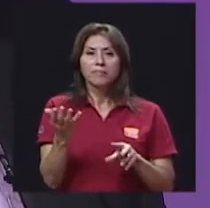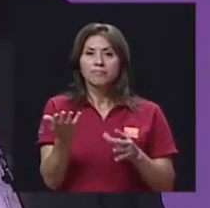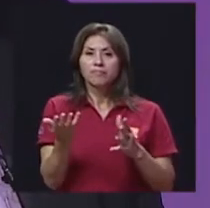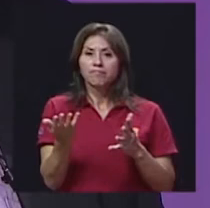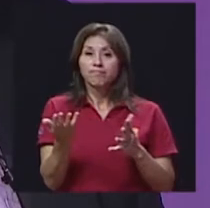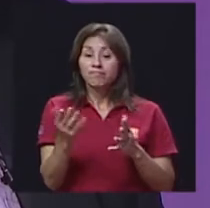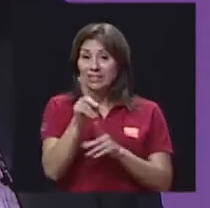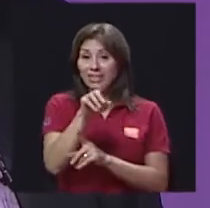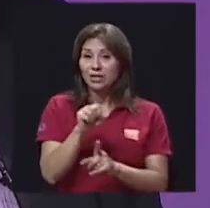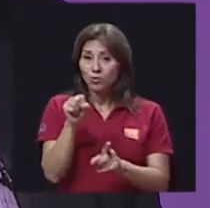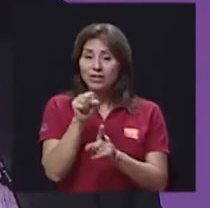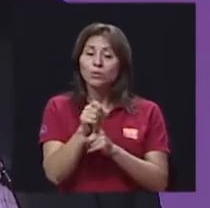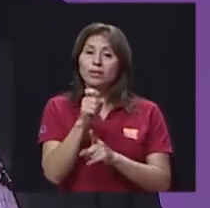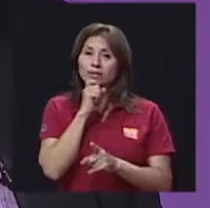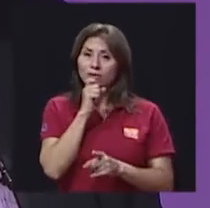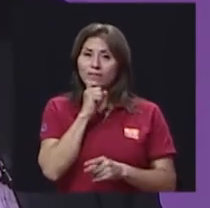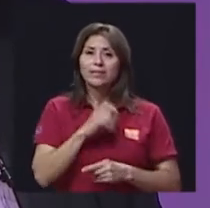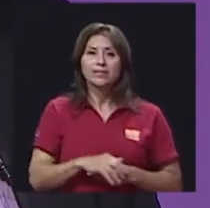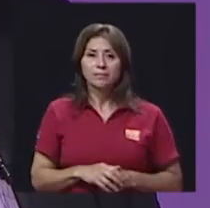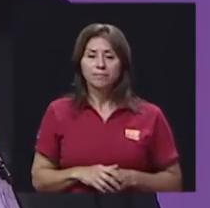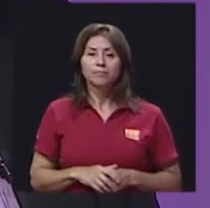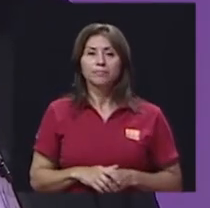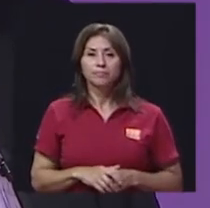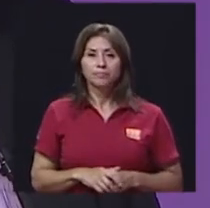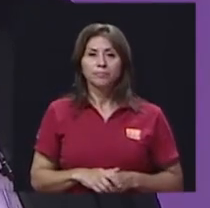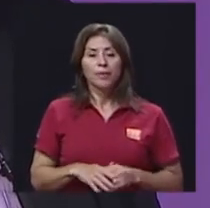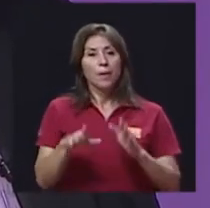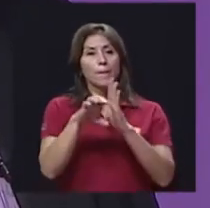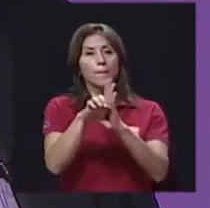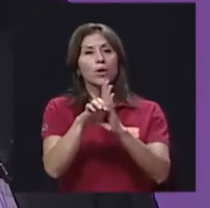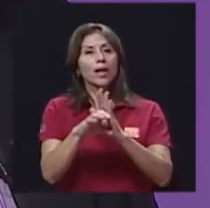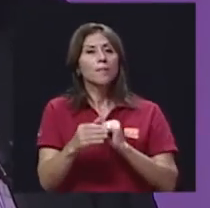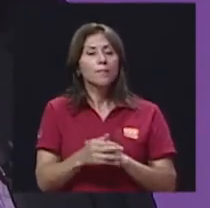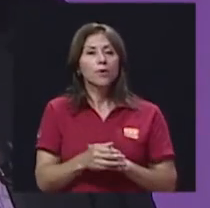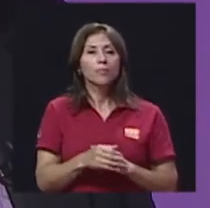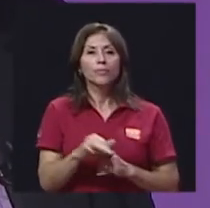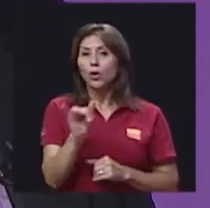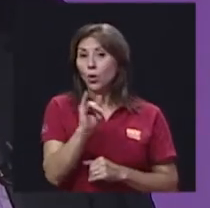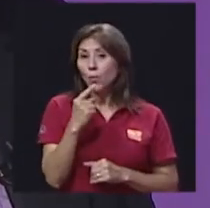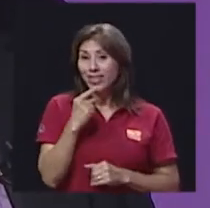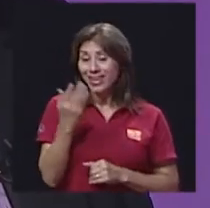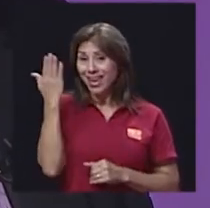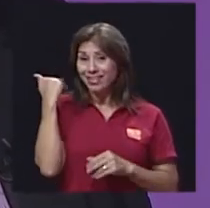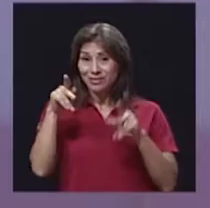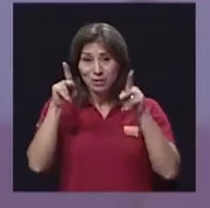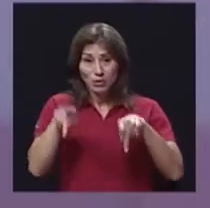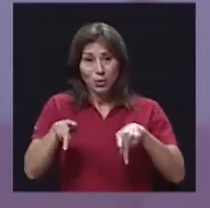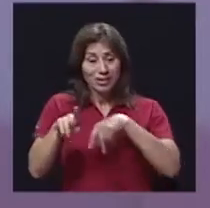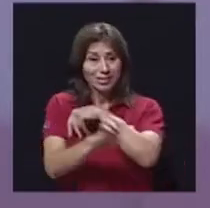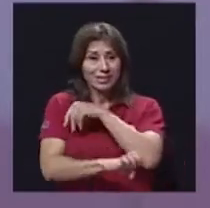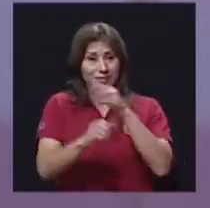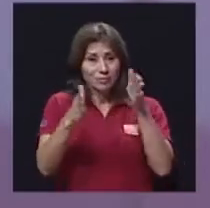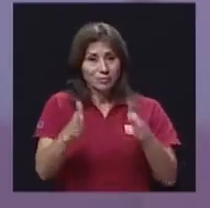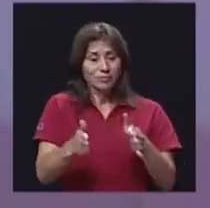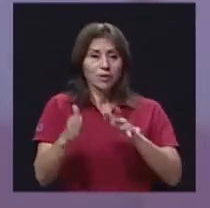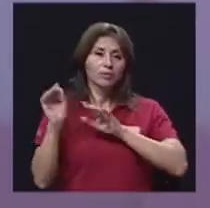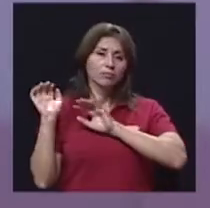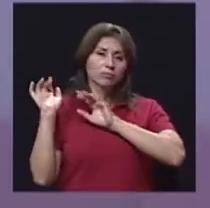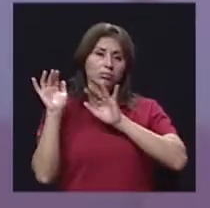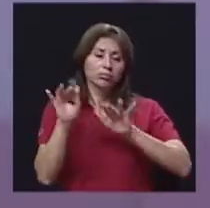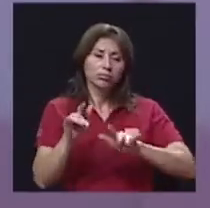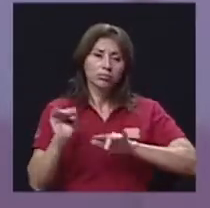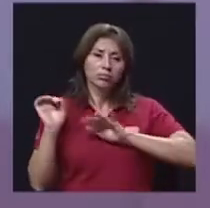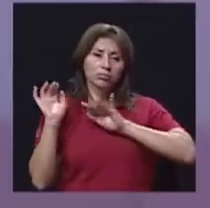que están en una situación difícil. Por ejemplo, como dije antes, las personas migrantes. Los